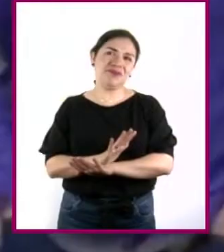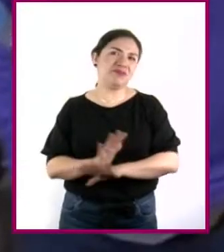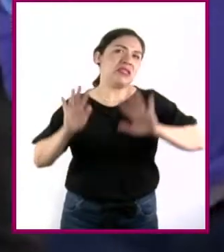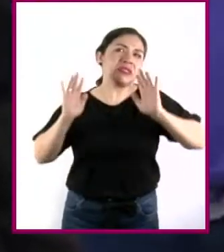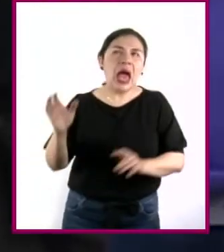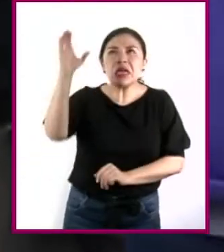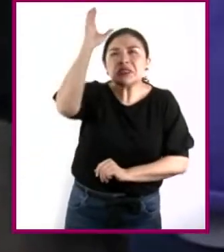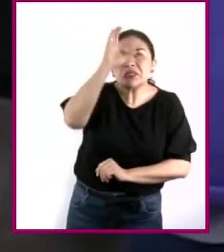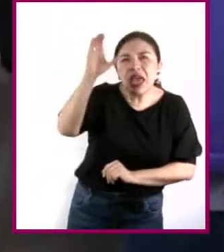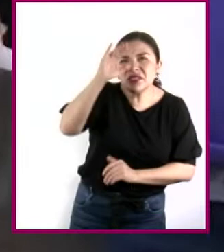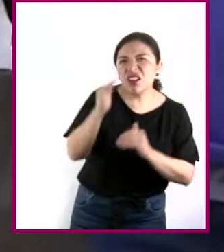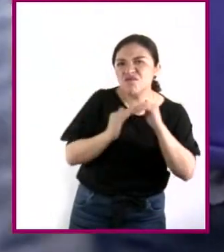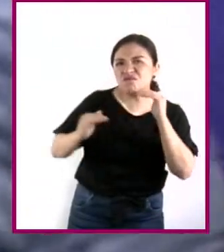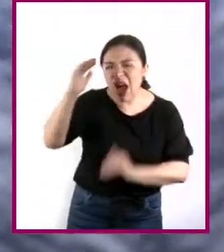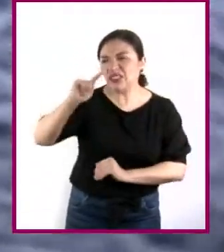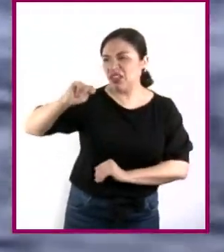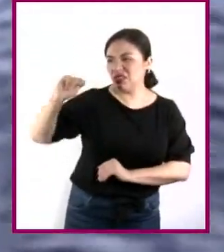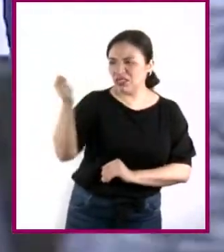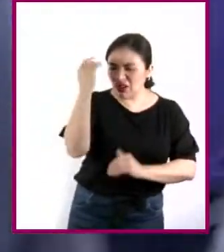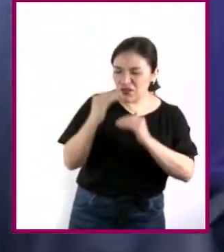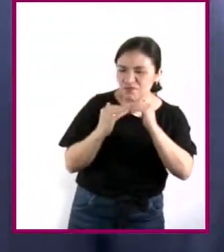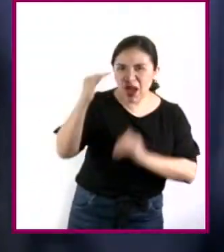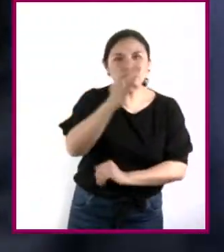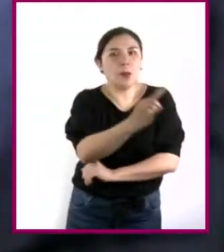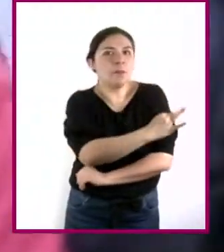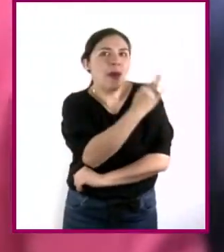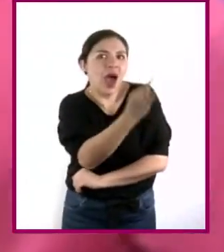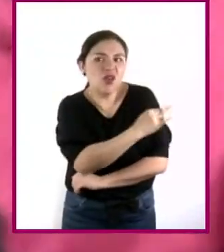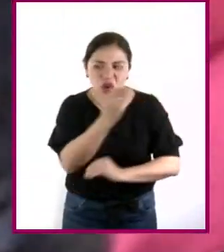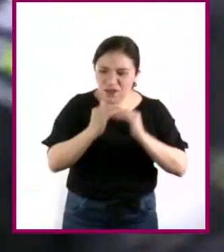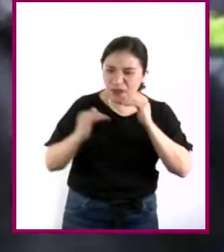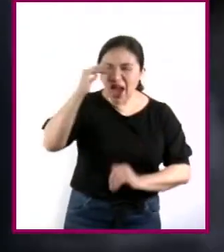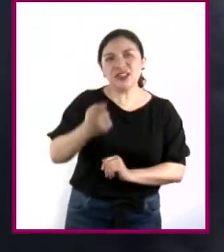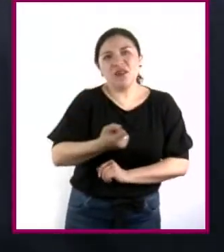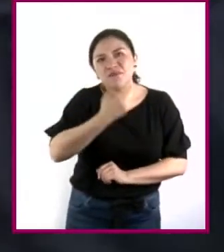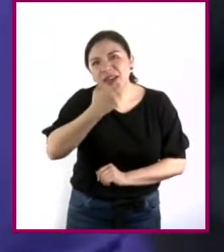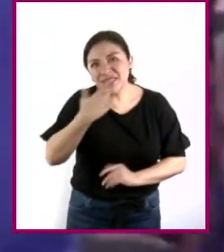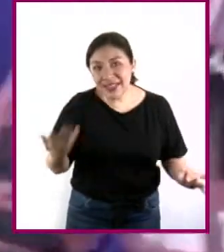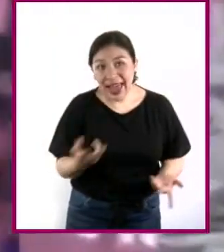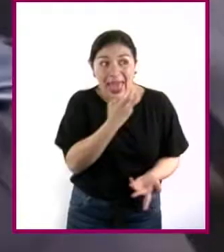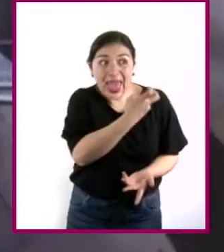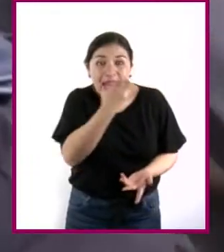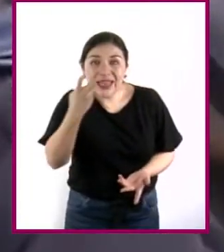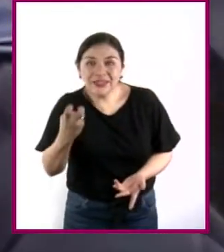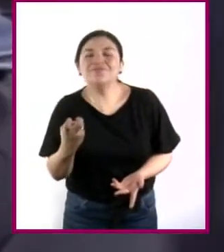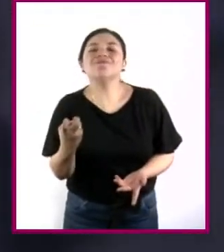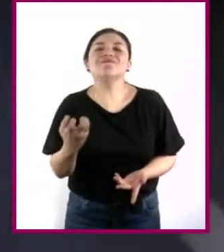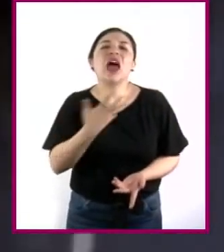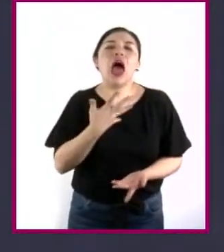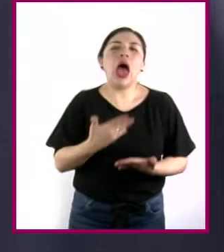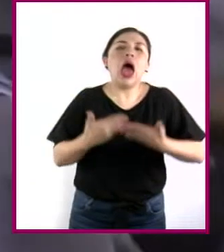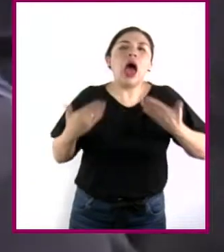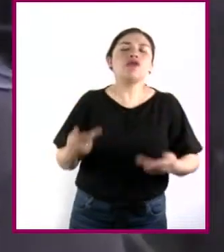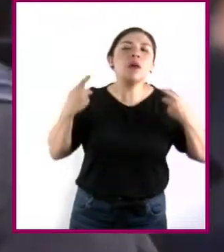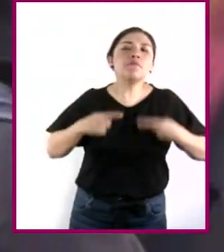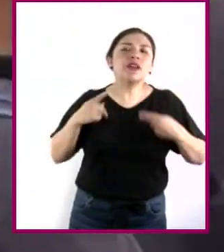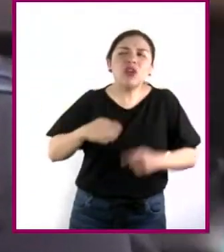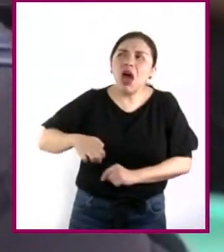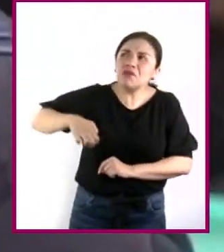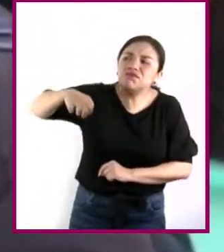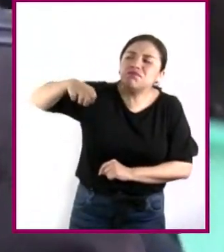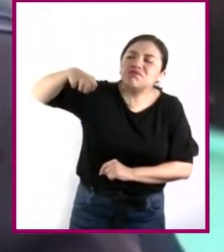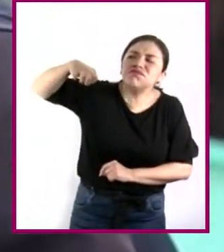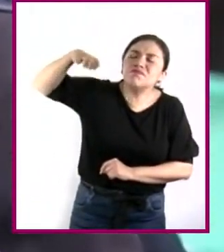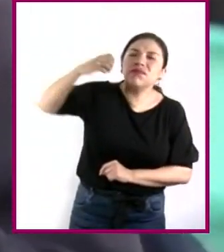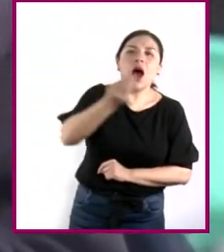avance científico, innovación tecnológica en vacunas, medicamentos, pues hace que haya una mayor esperanza de